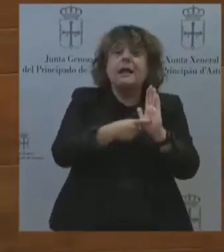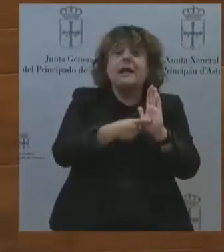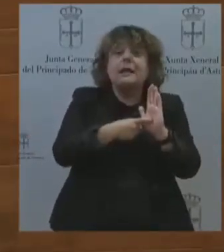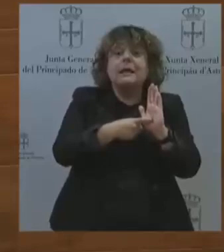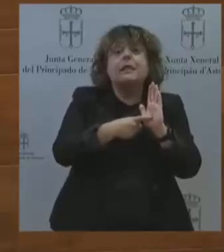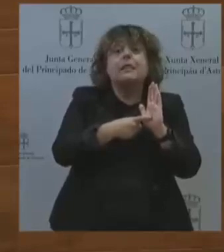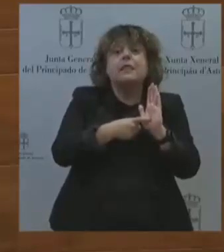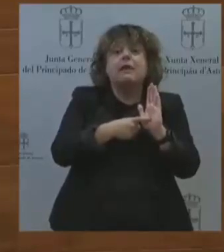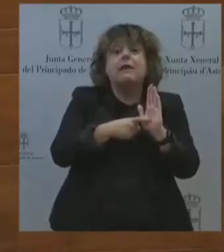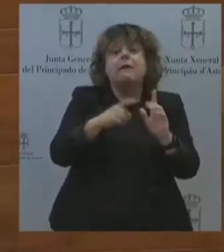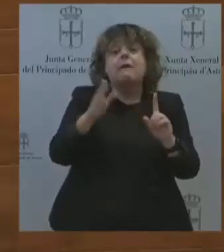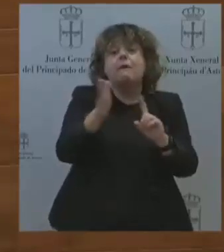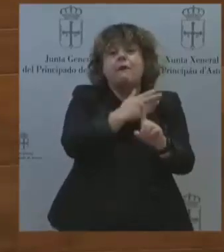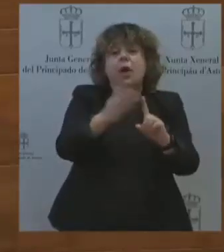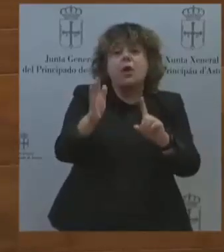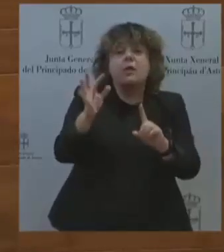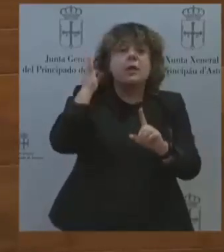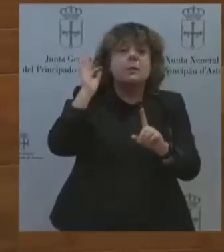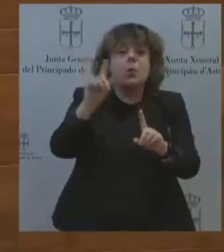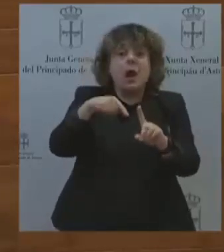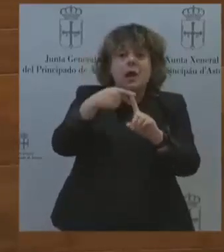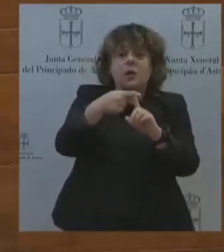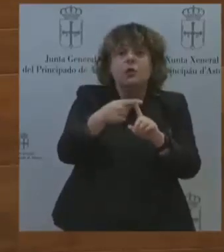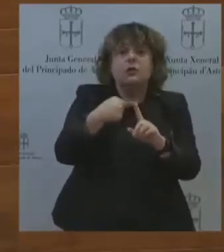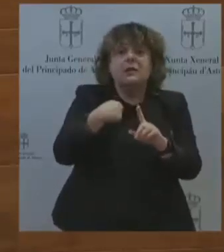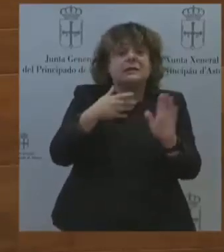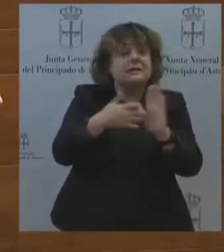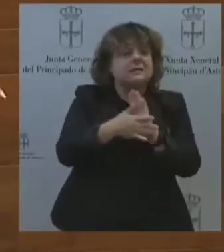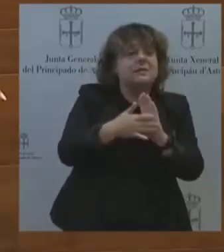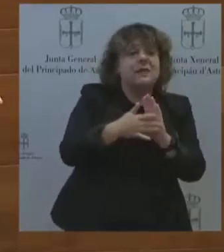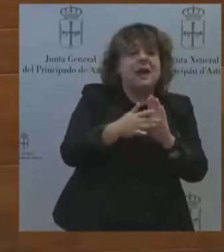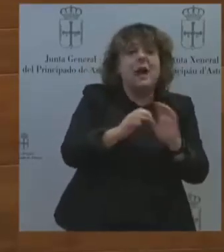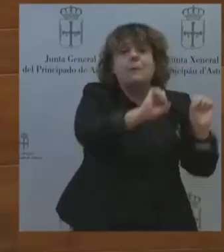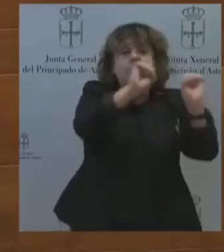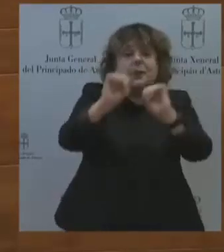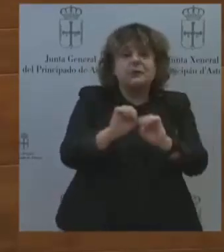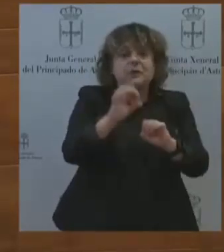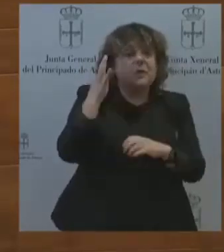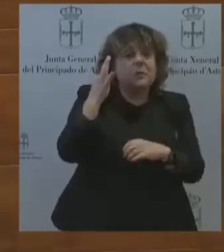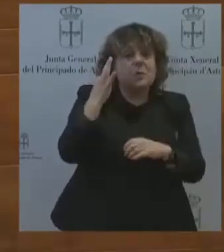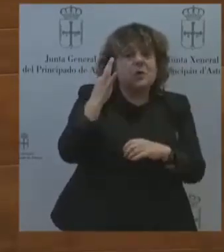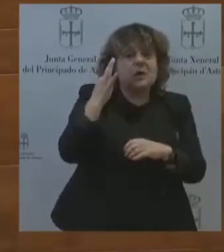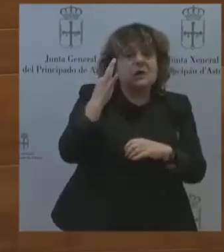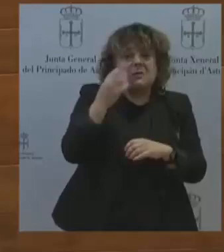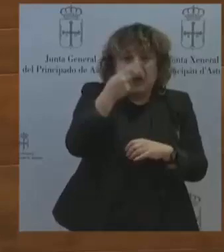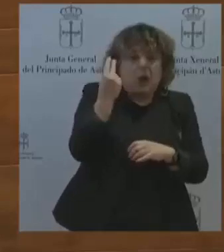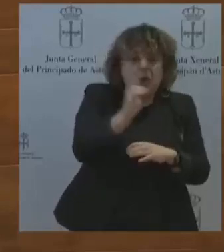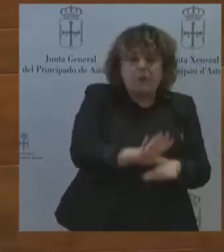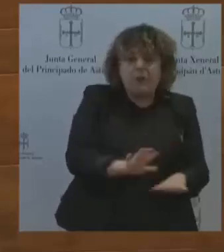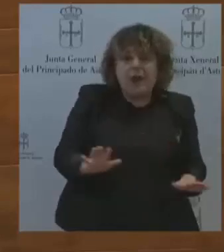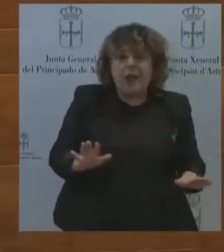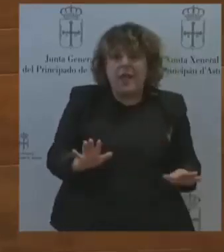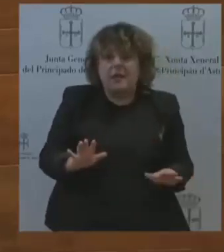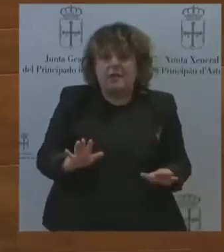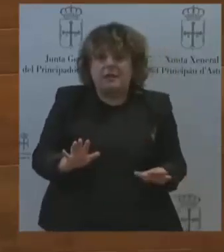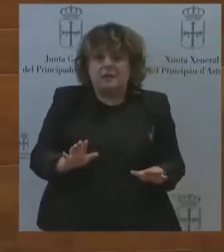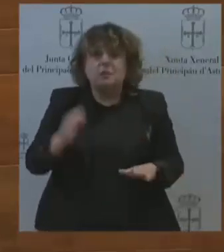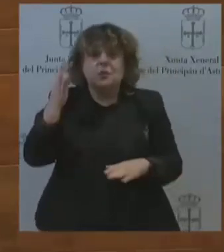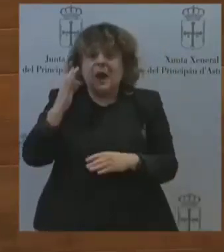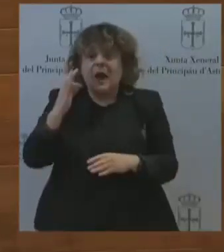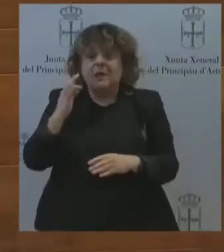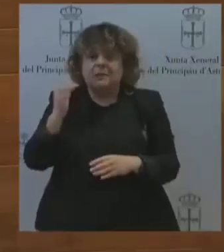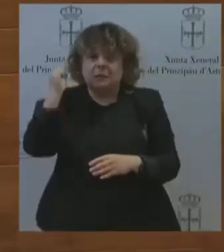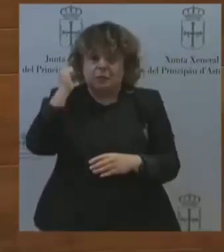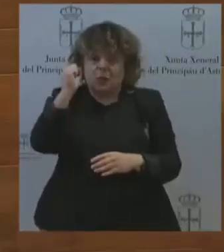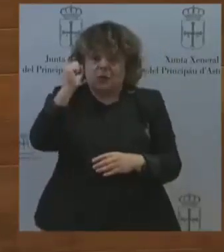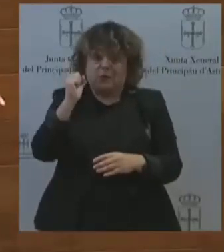mujeres. Sabemos que el número de mujeres asesinadas, por desgracia, no desciende con esta ley. Bajo el gobierno del PSOE y sus